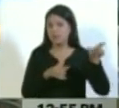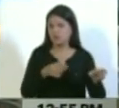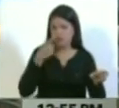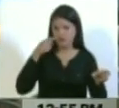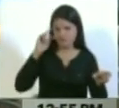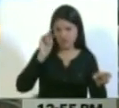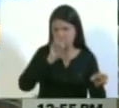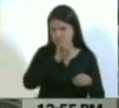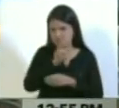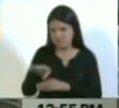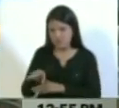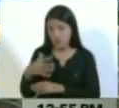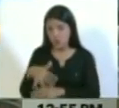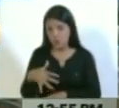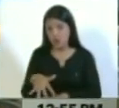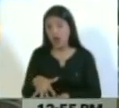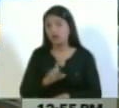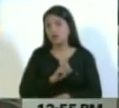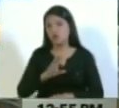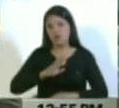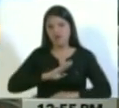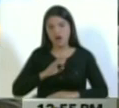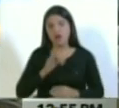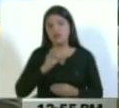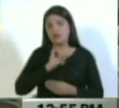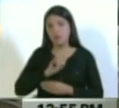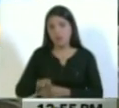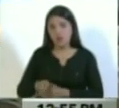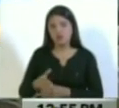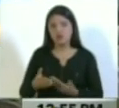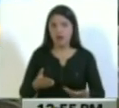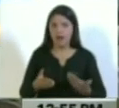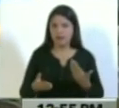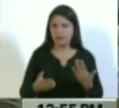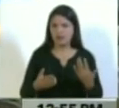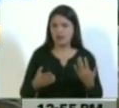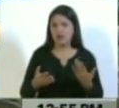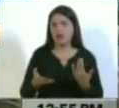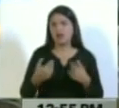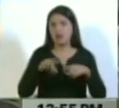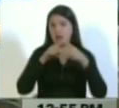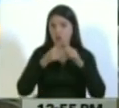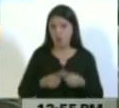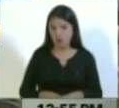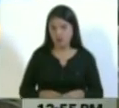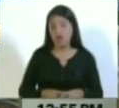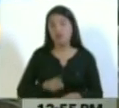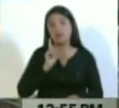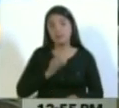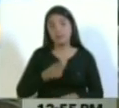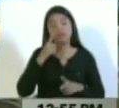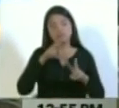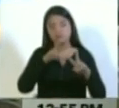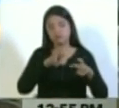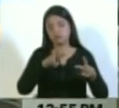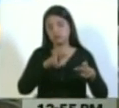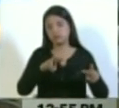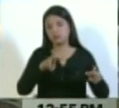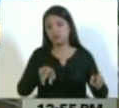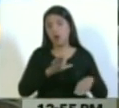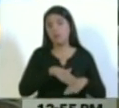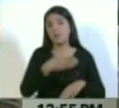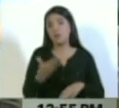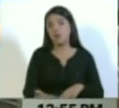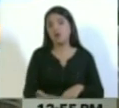esté conforme con los depósitos anteriores en la cuantía, también tendrá una investigación por